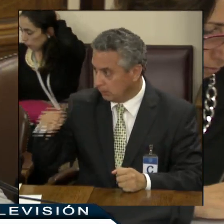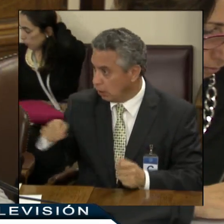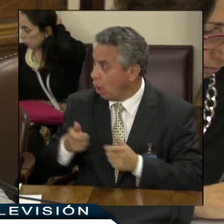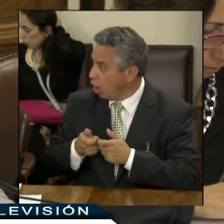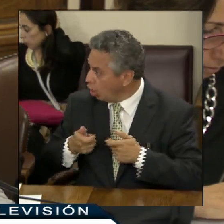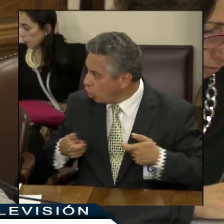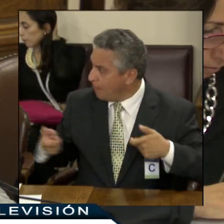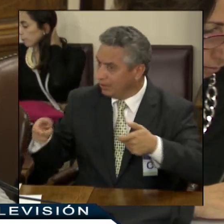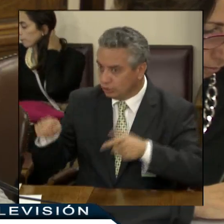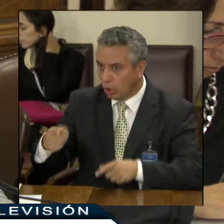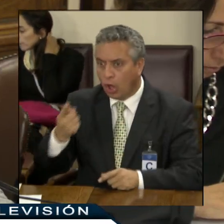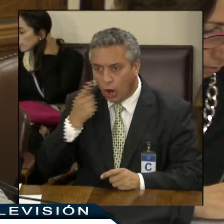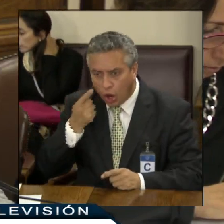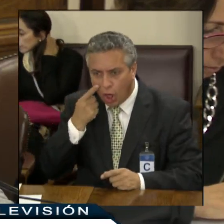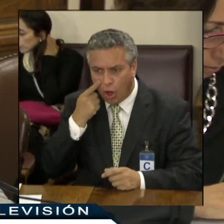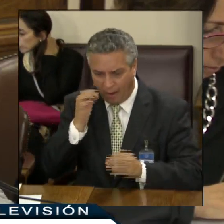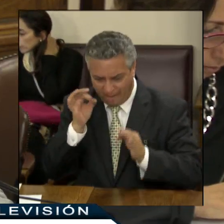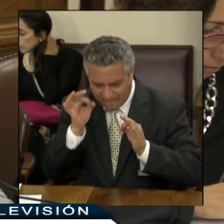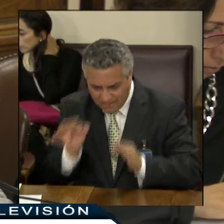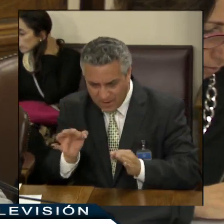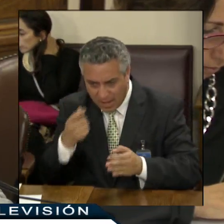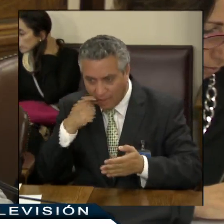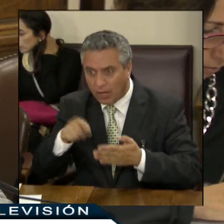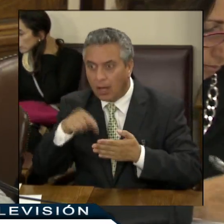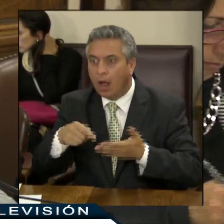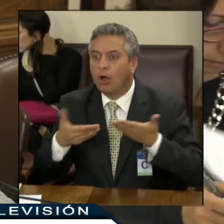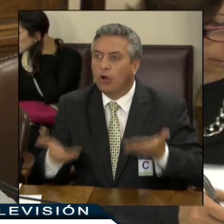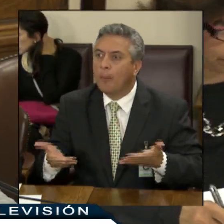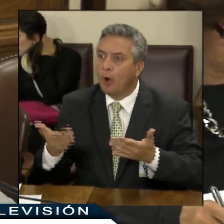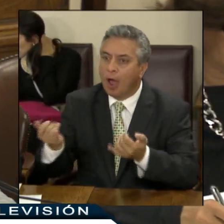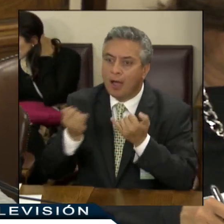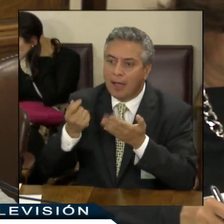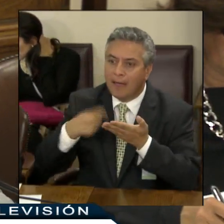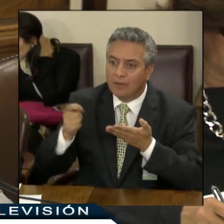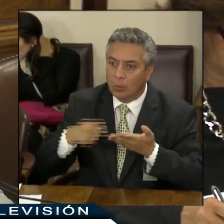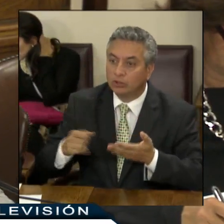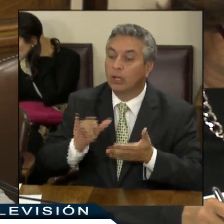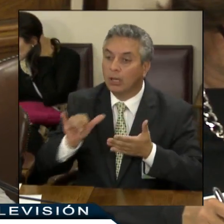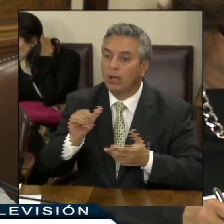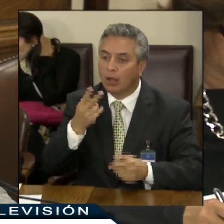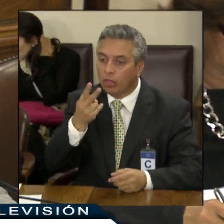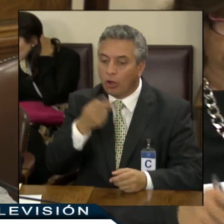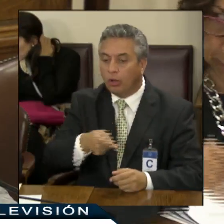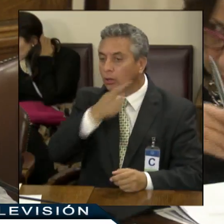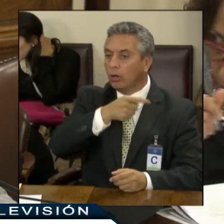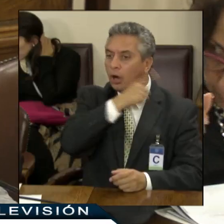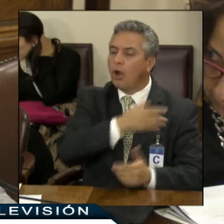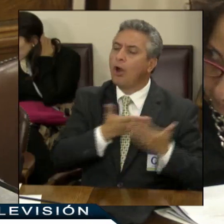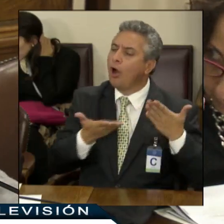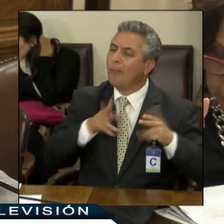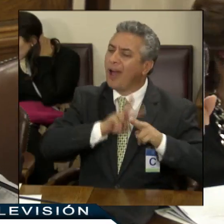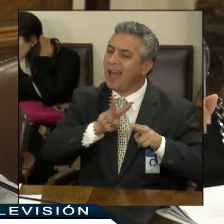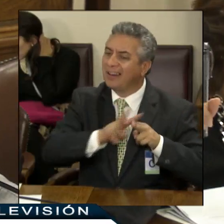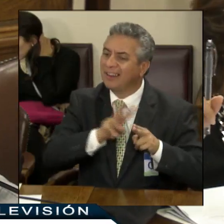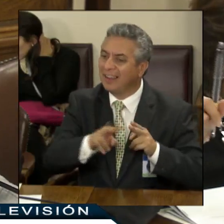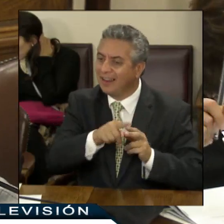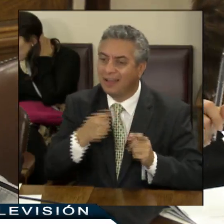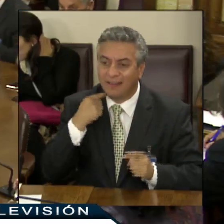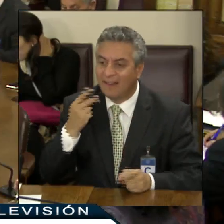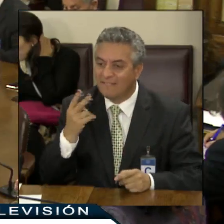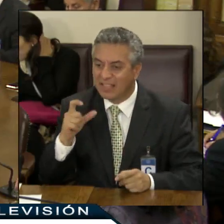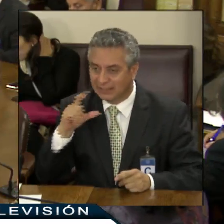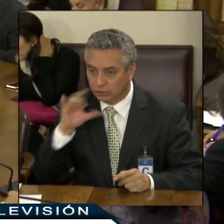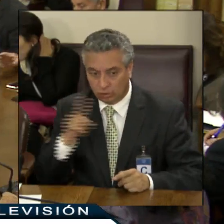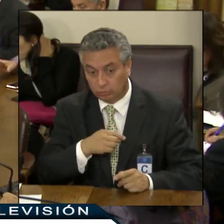conozca en detalle una evaluación de la actual etapa y cómo se han corregido los vicios de los dos sistemas anteriores presidente he dicho